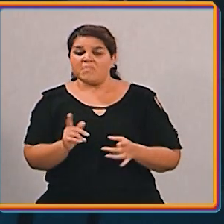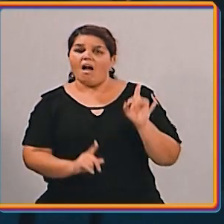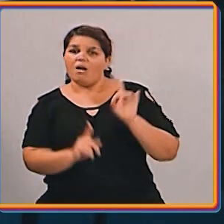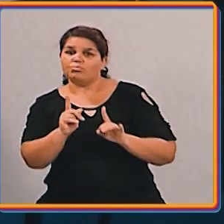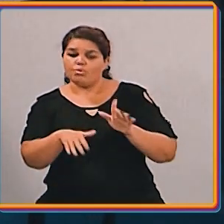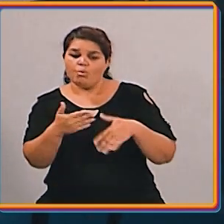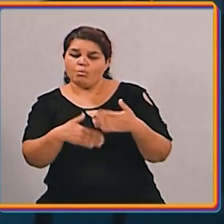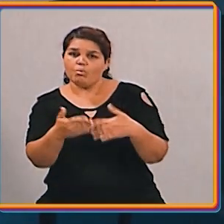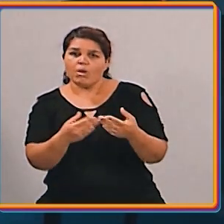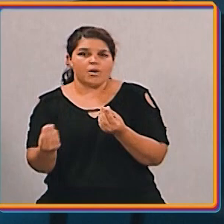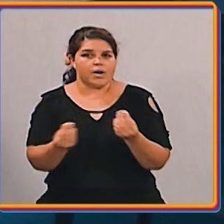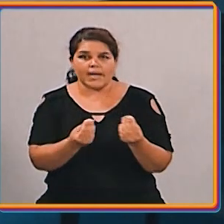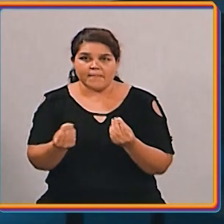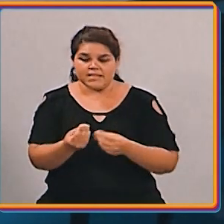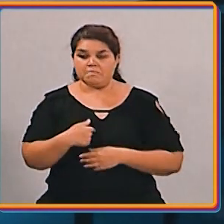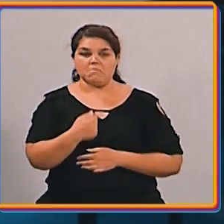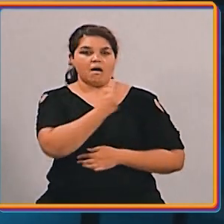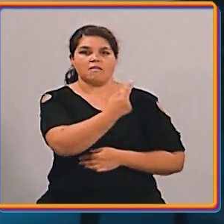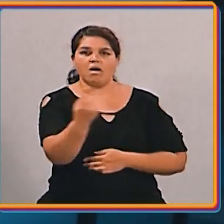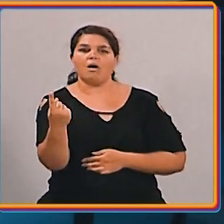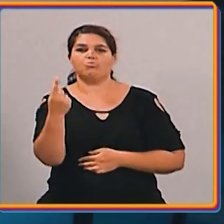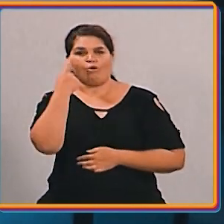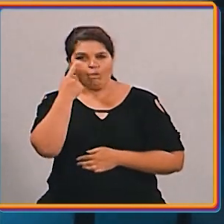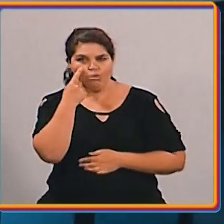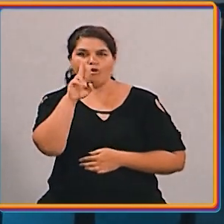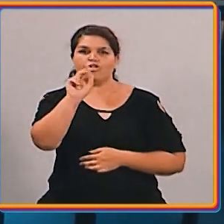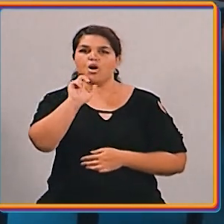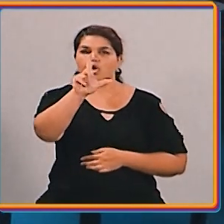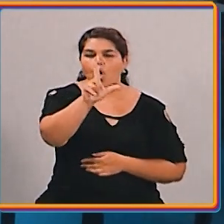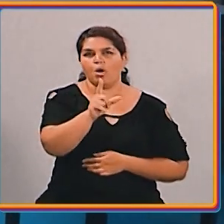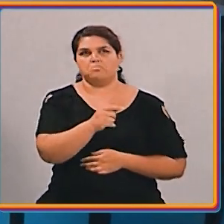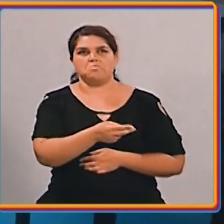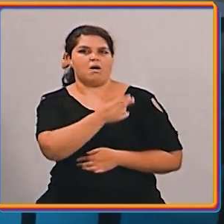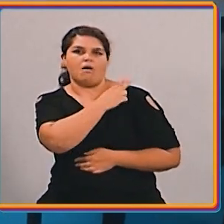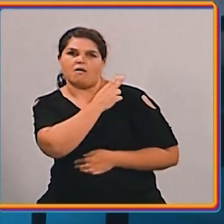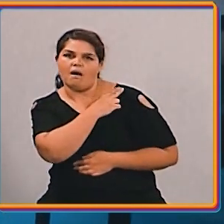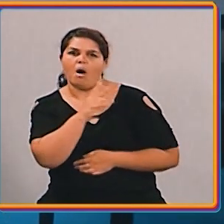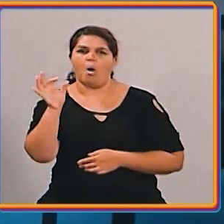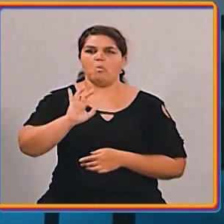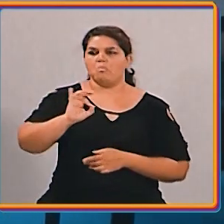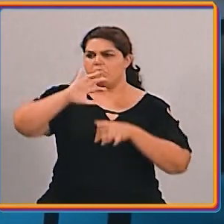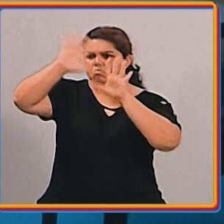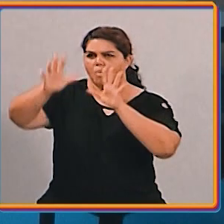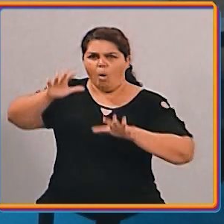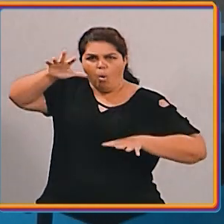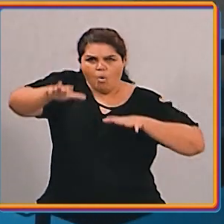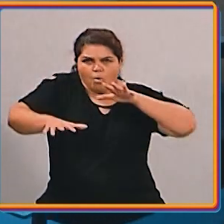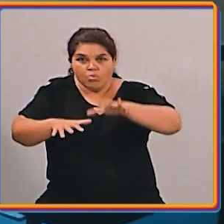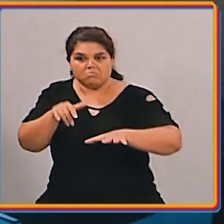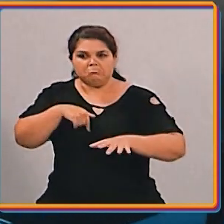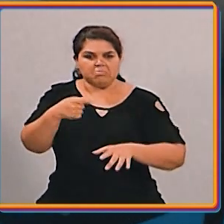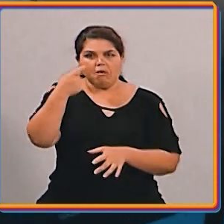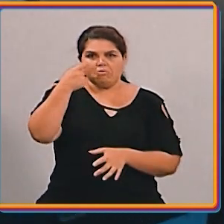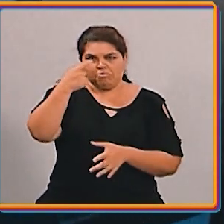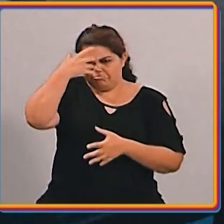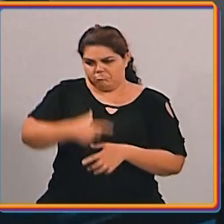En la mayoría de los juegos sabemos exactamente el rol que asumimos, ya sea de generales o de monstruos gigantes. Pero hay una mecánica especial que